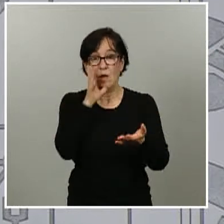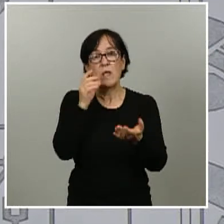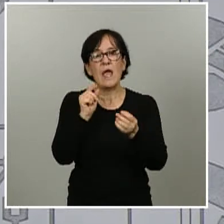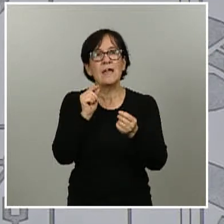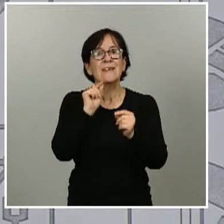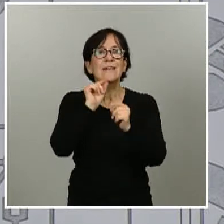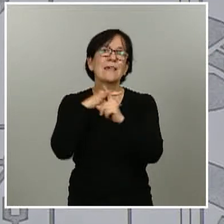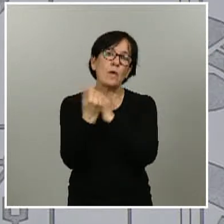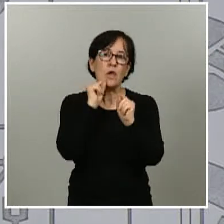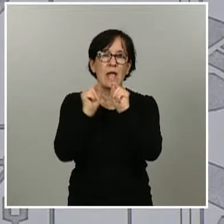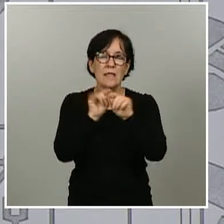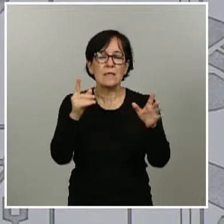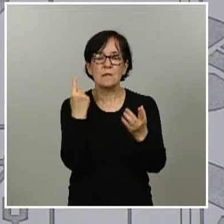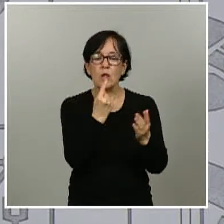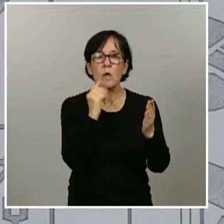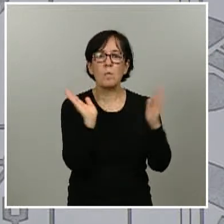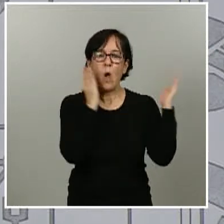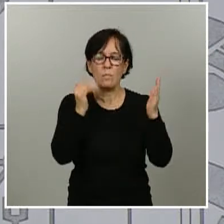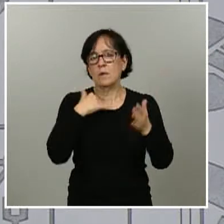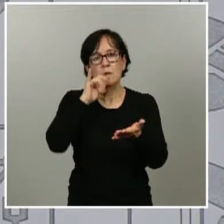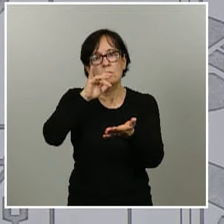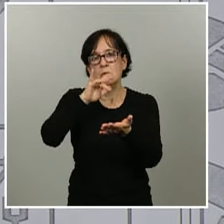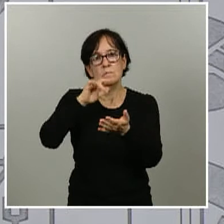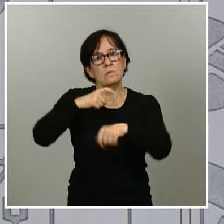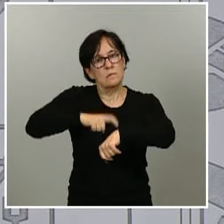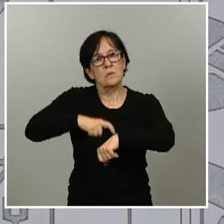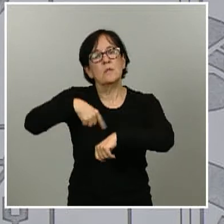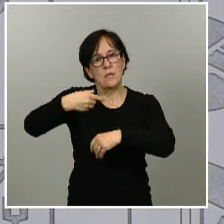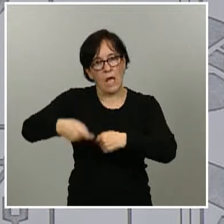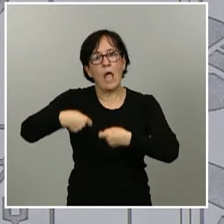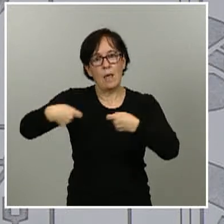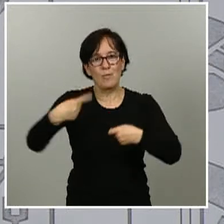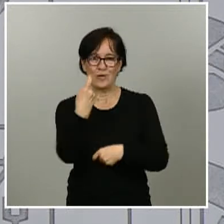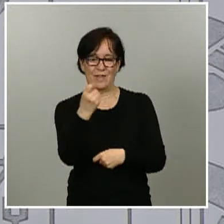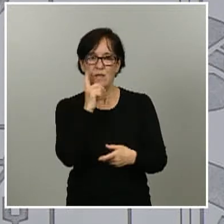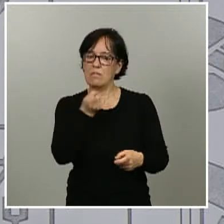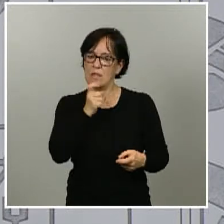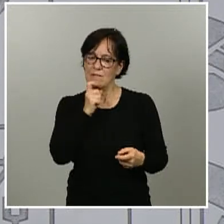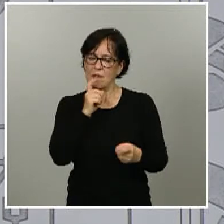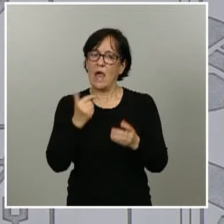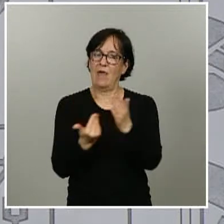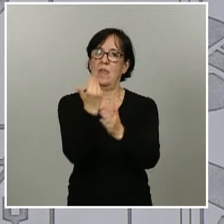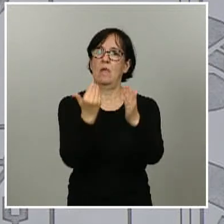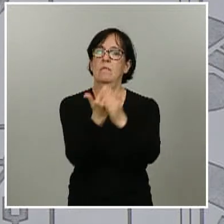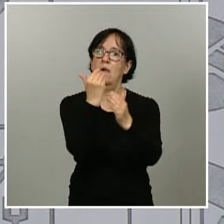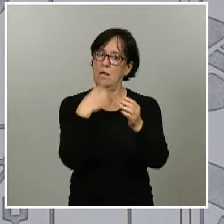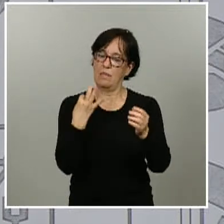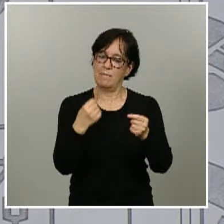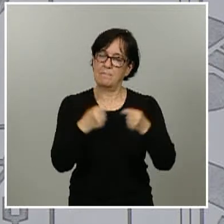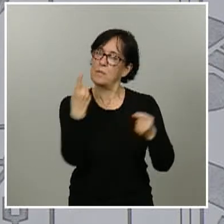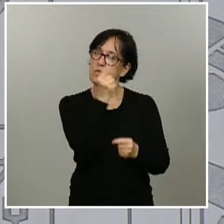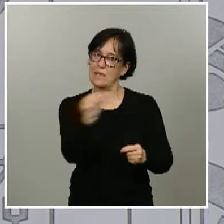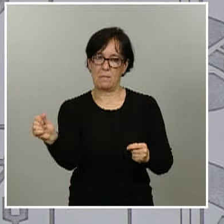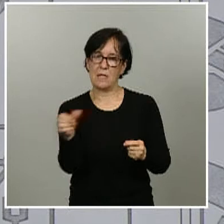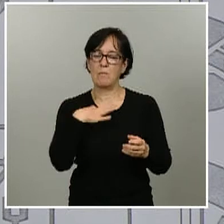Por lo tanto, se necesita un mínimo de tiempo y es difícil, si no se tiene unos cuantos días, que probablemente es alrededor de una semana para poder hacer